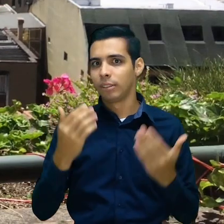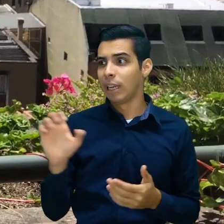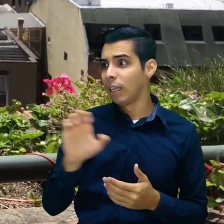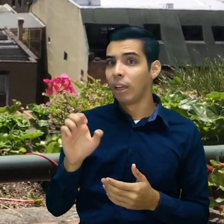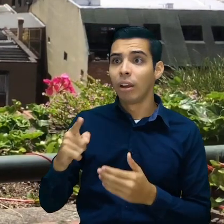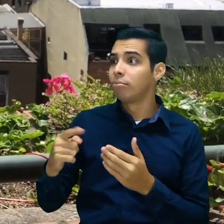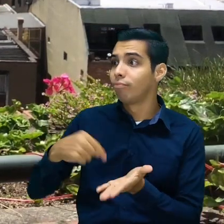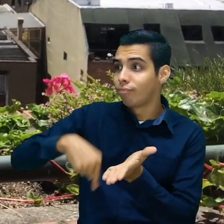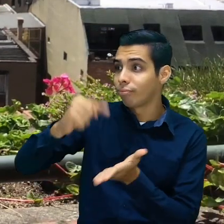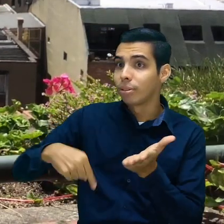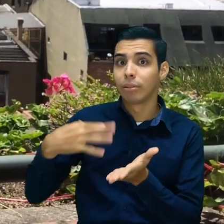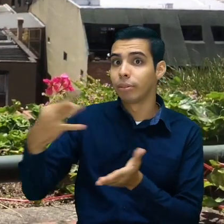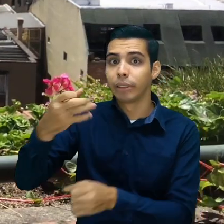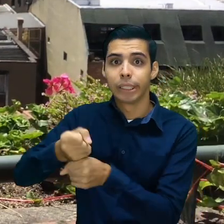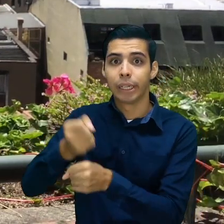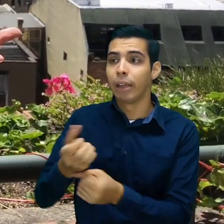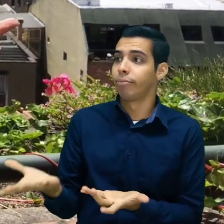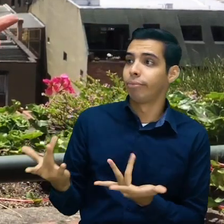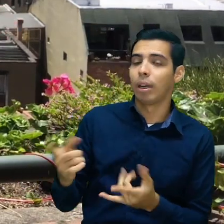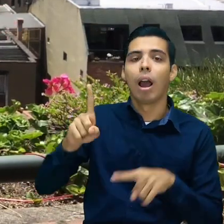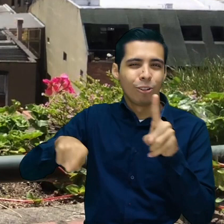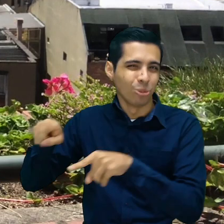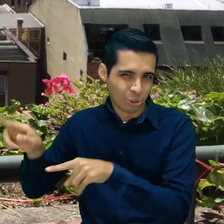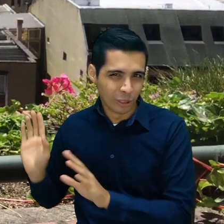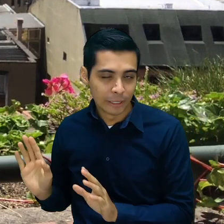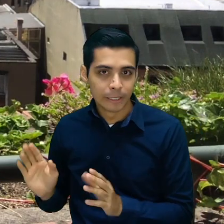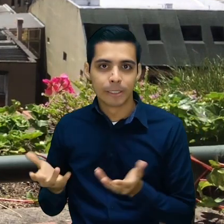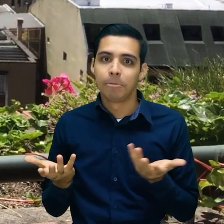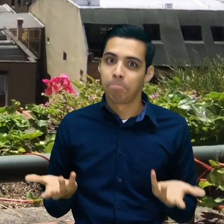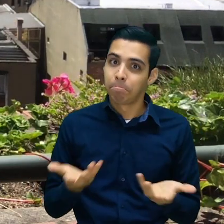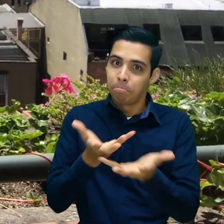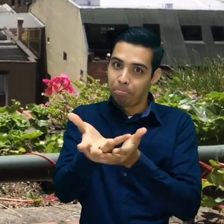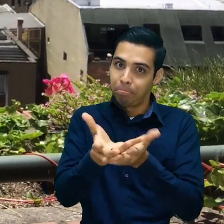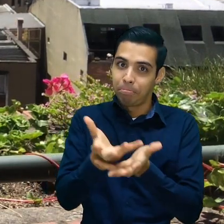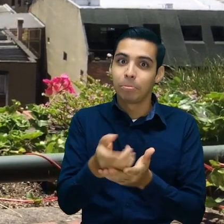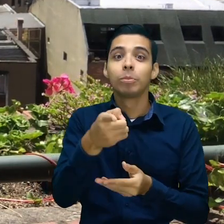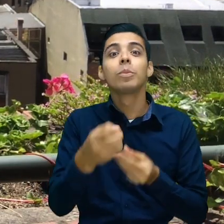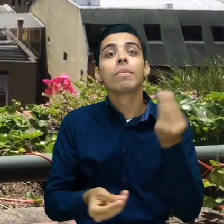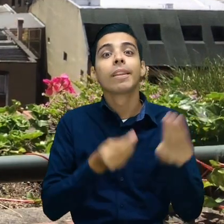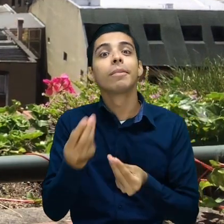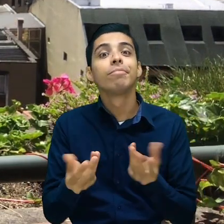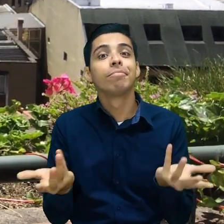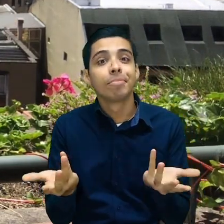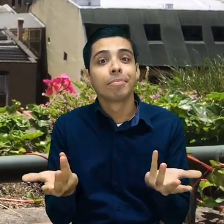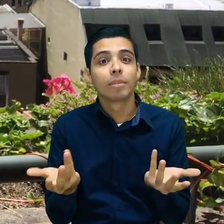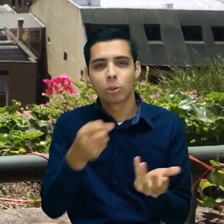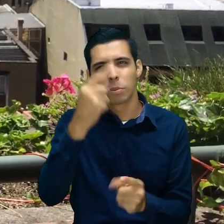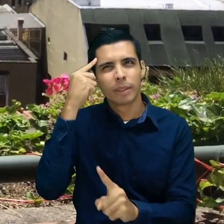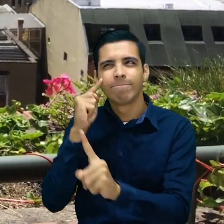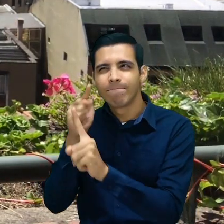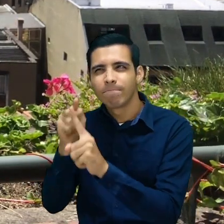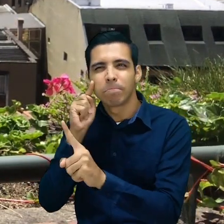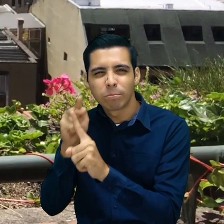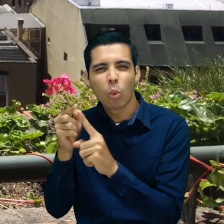proyectos, pero en esos meses es difícil iniciar unos nuevos. Así que la recomendación es que ustedes empiecen a colocar metas financieras y